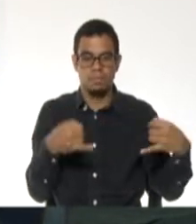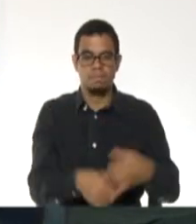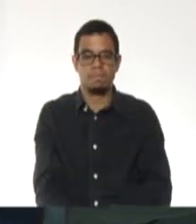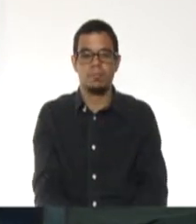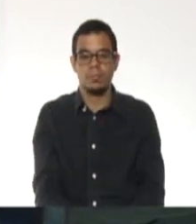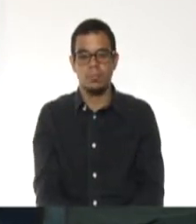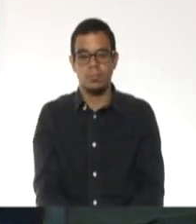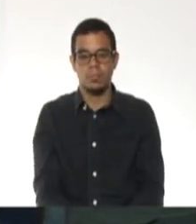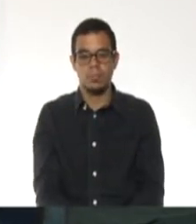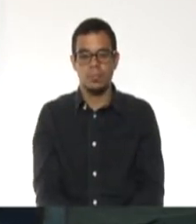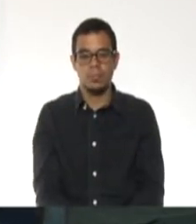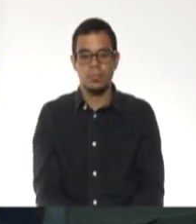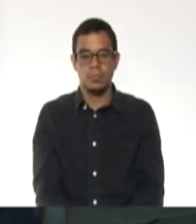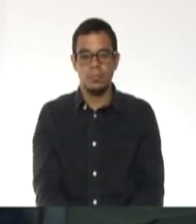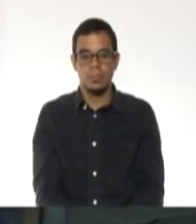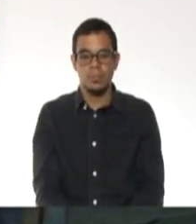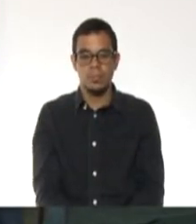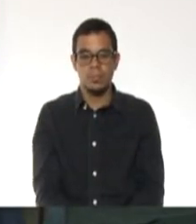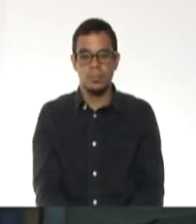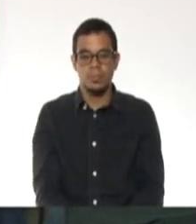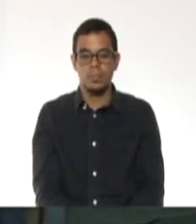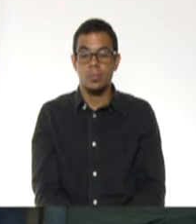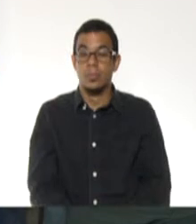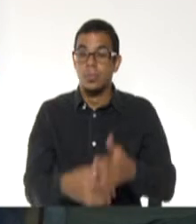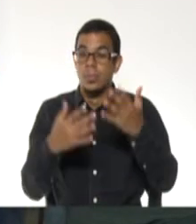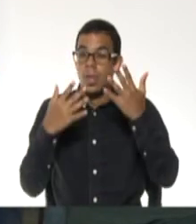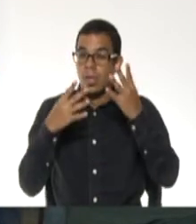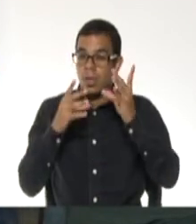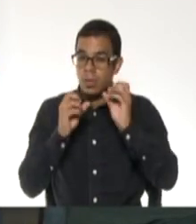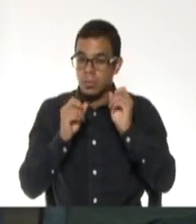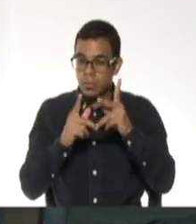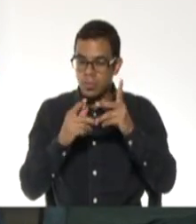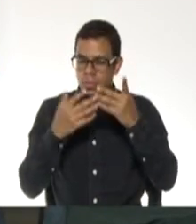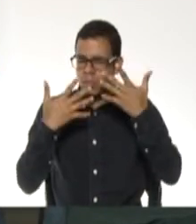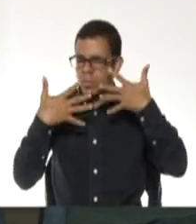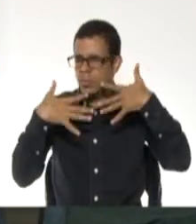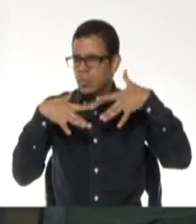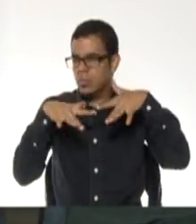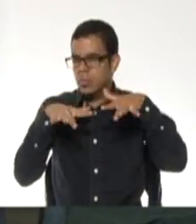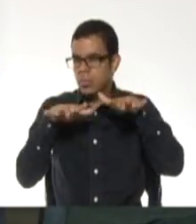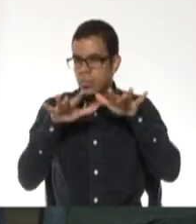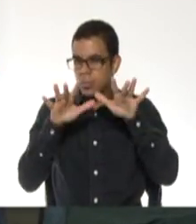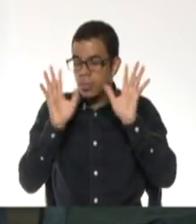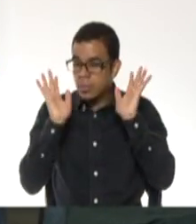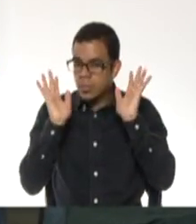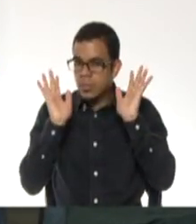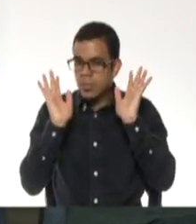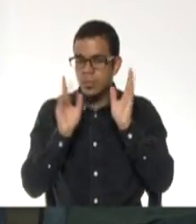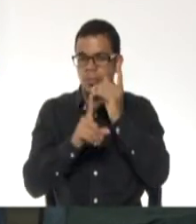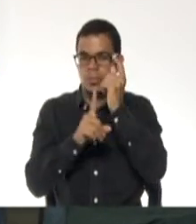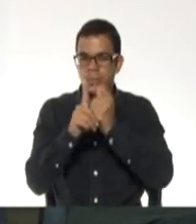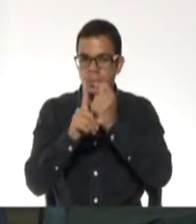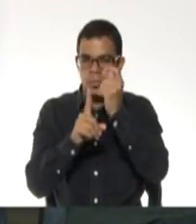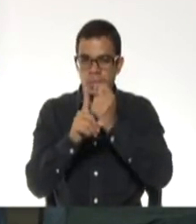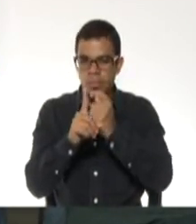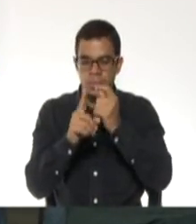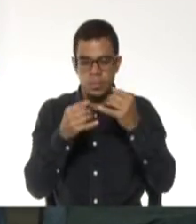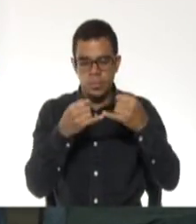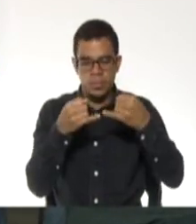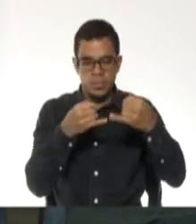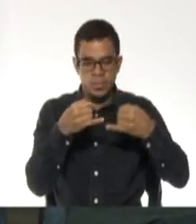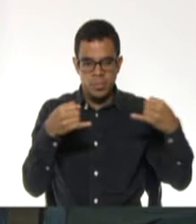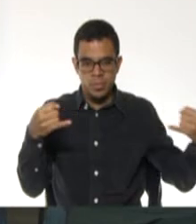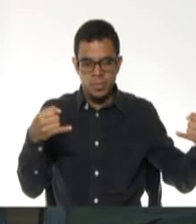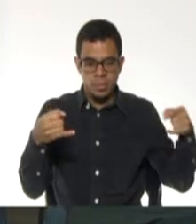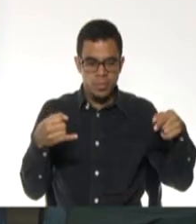adosado, en raras ocasiones, muy raras ocasiones, por temperatura rompe, y al